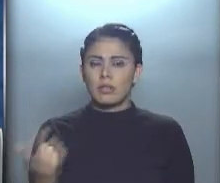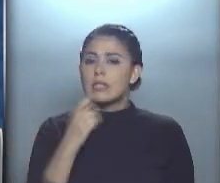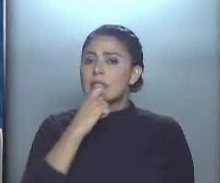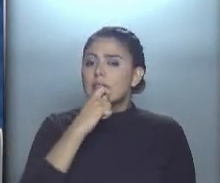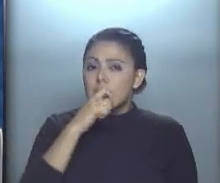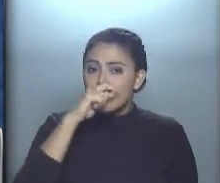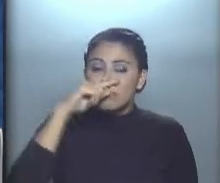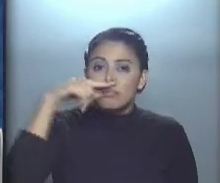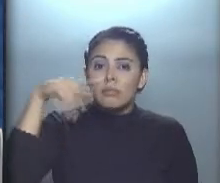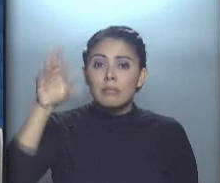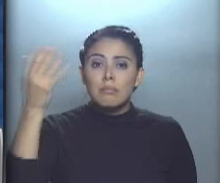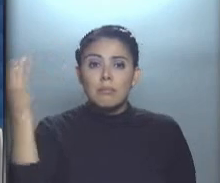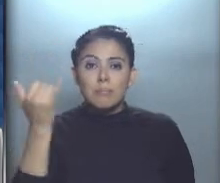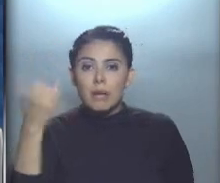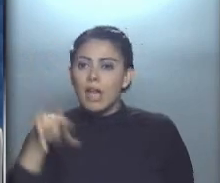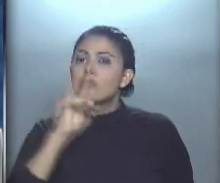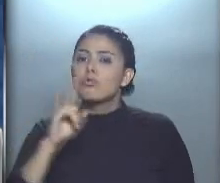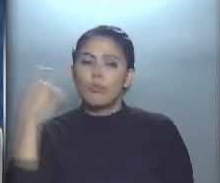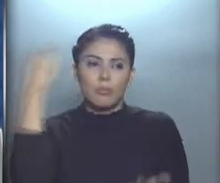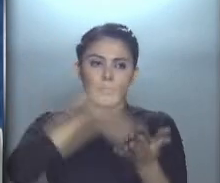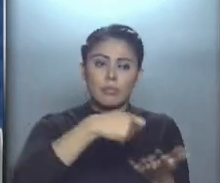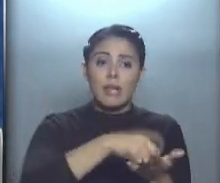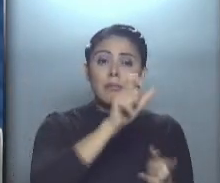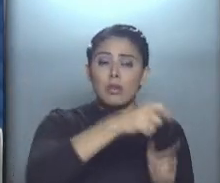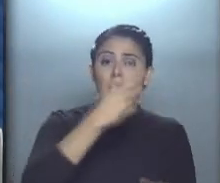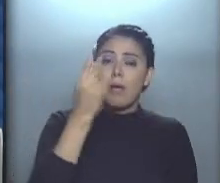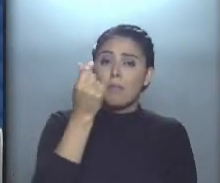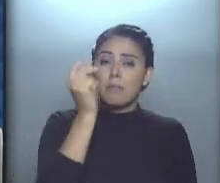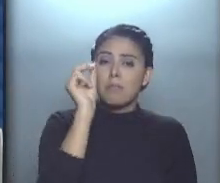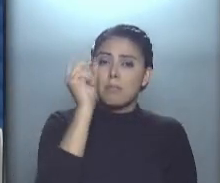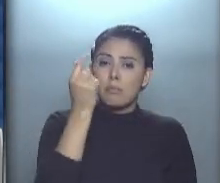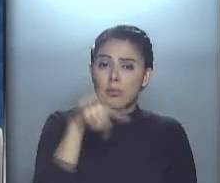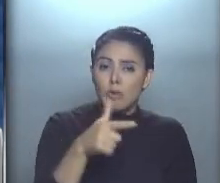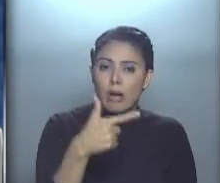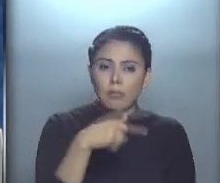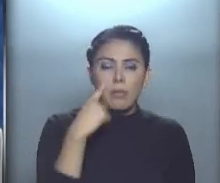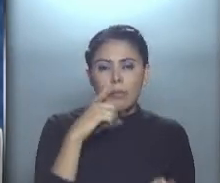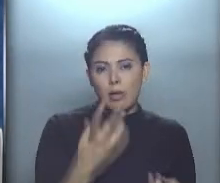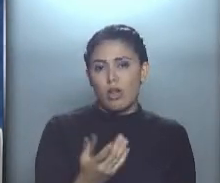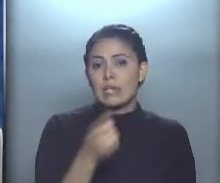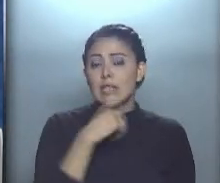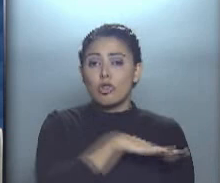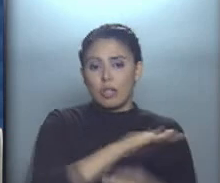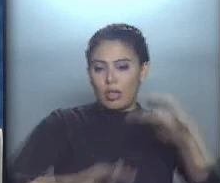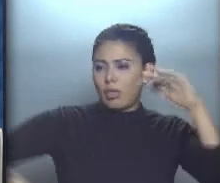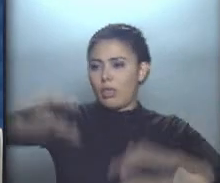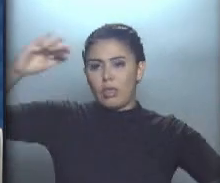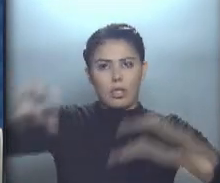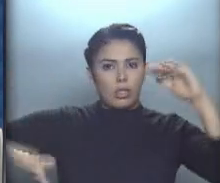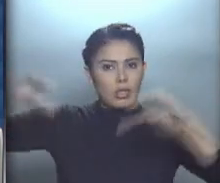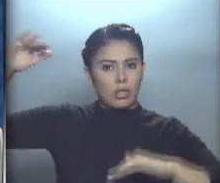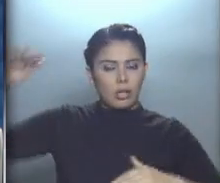más tienen son los que deben aportar para que los que menos tienen vivan mejor. Una sociedad desigual es una